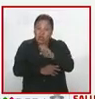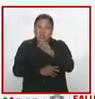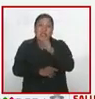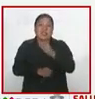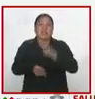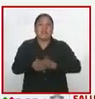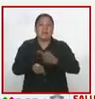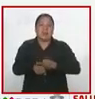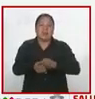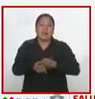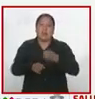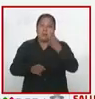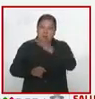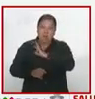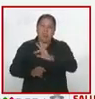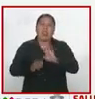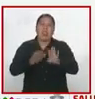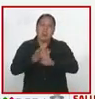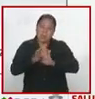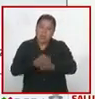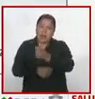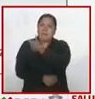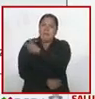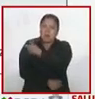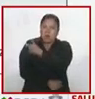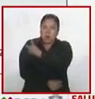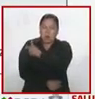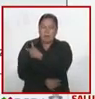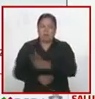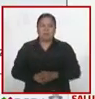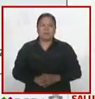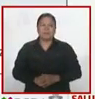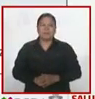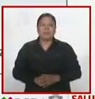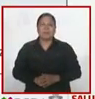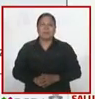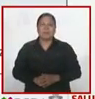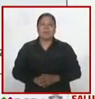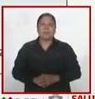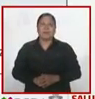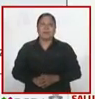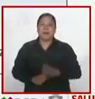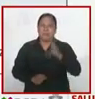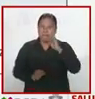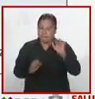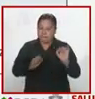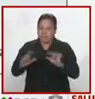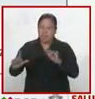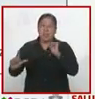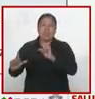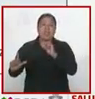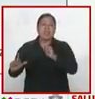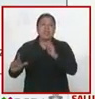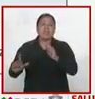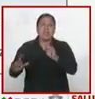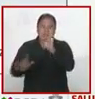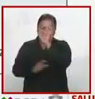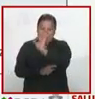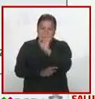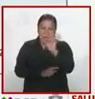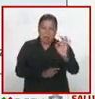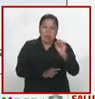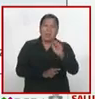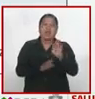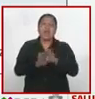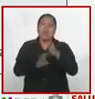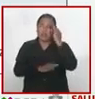enfermedad prevenible por vacuna la siguiente por favor aquí vemos un flujo verdad en cuanto al